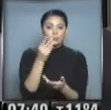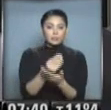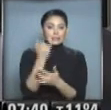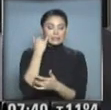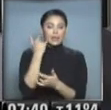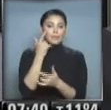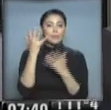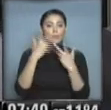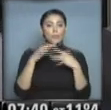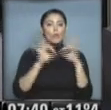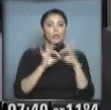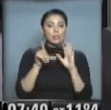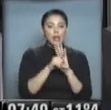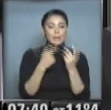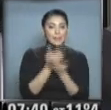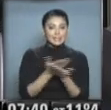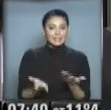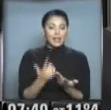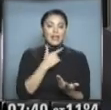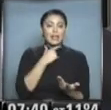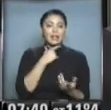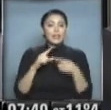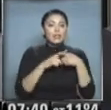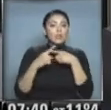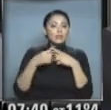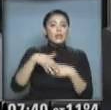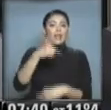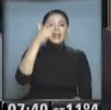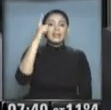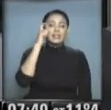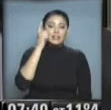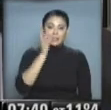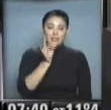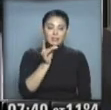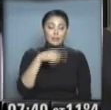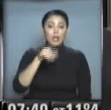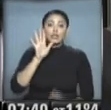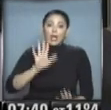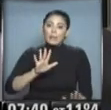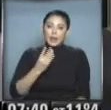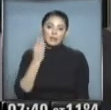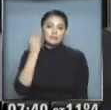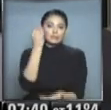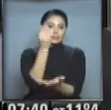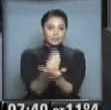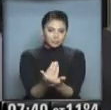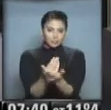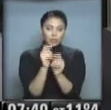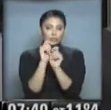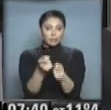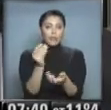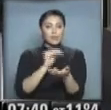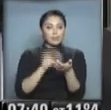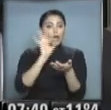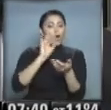presentando proyectos de ley y que esperan discutir los a partir del 10 de diciembre cuando ellos esperan asumir el cargo de diputado o